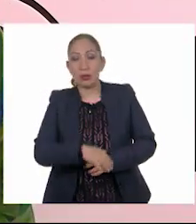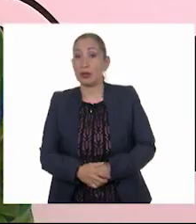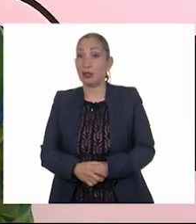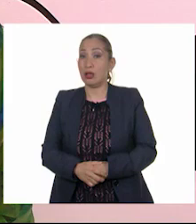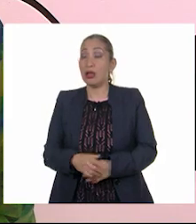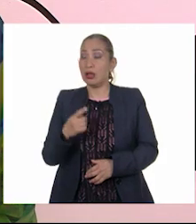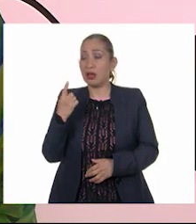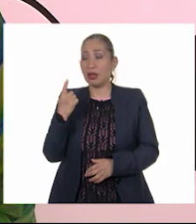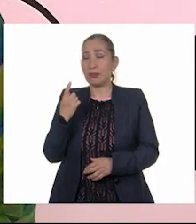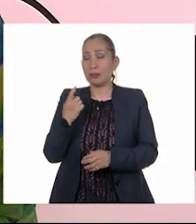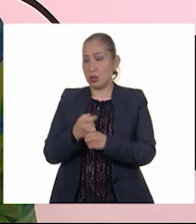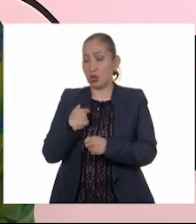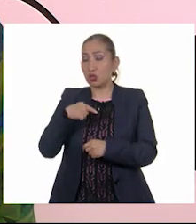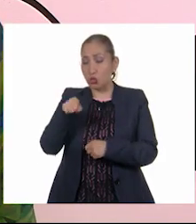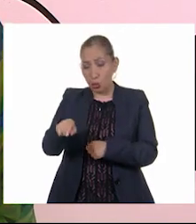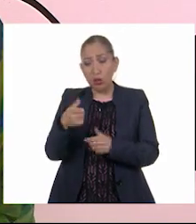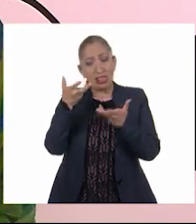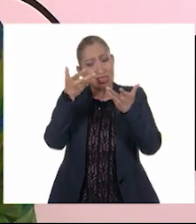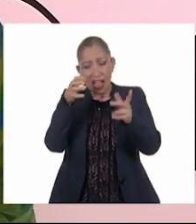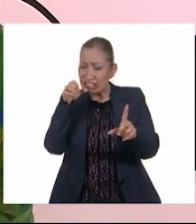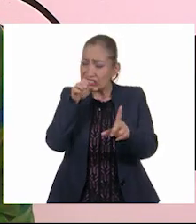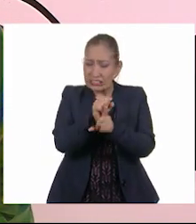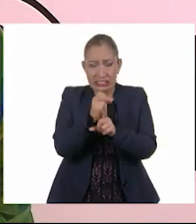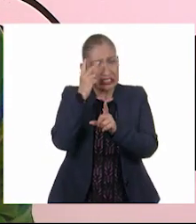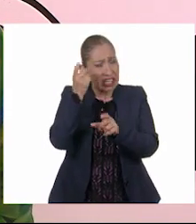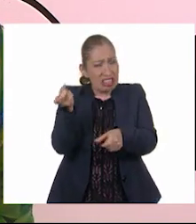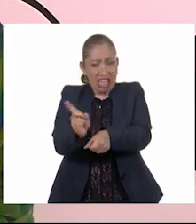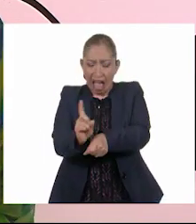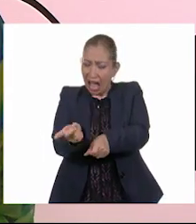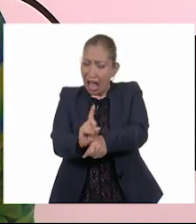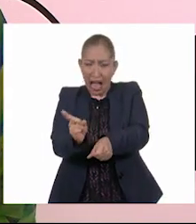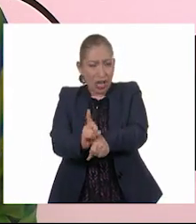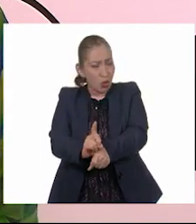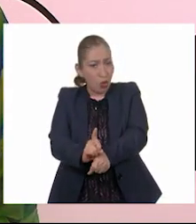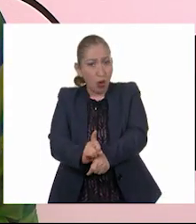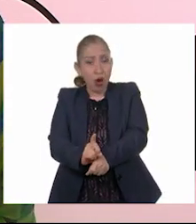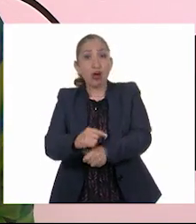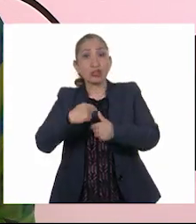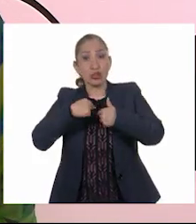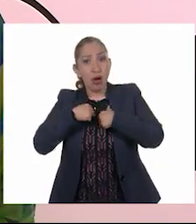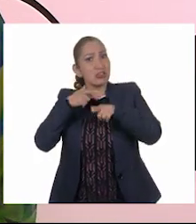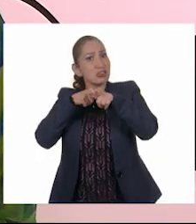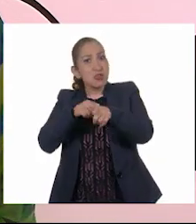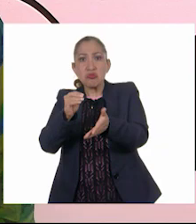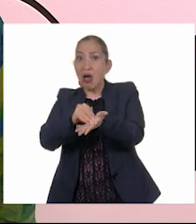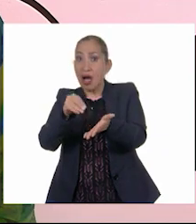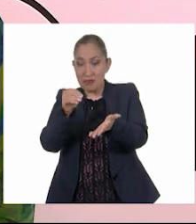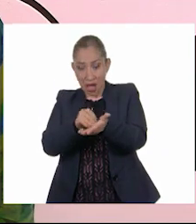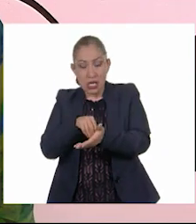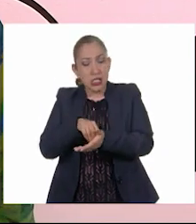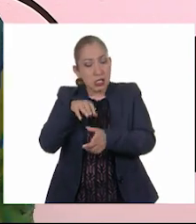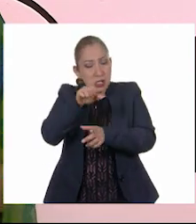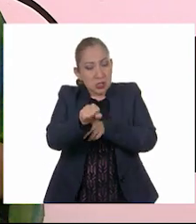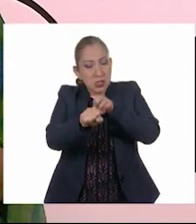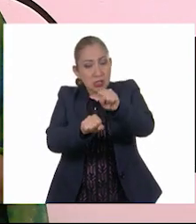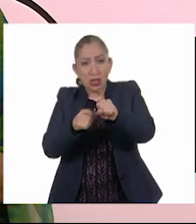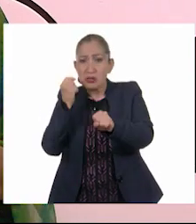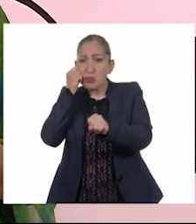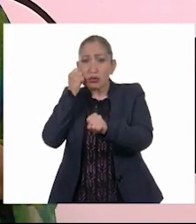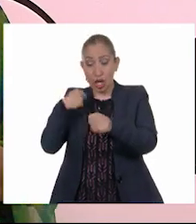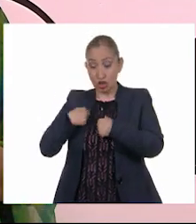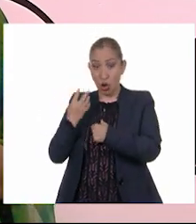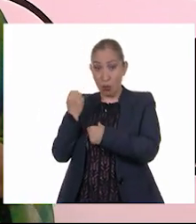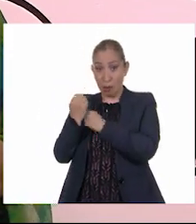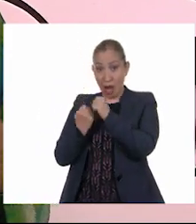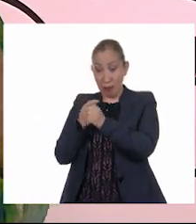primero que le diría es que siga sus sueños todos los días de su vida. Yo sigo persiguiendo sueños a pesar de haber empezado a los